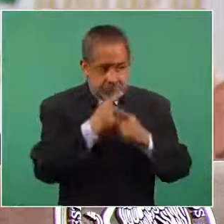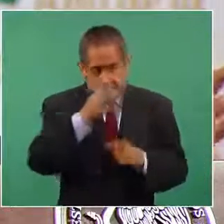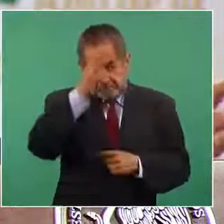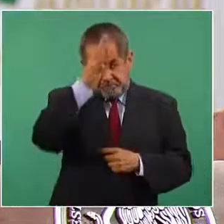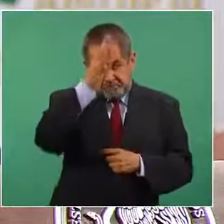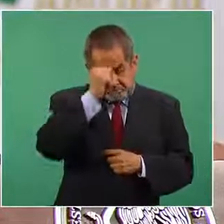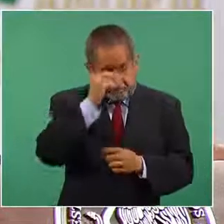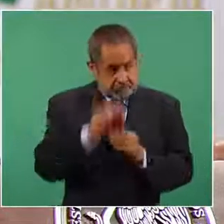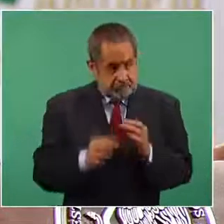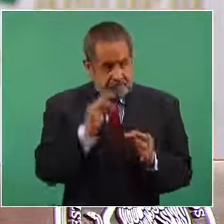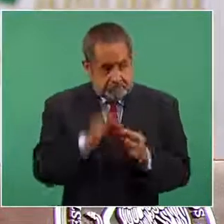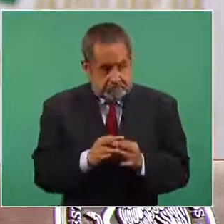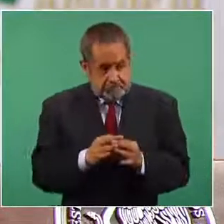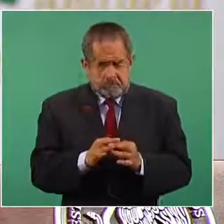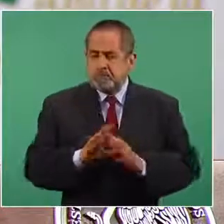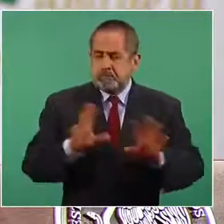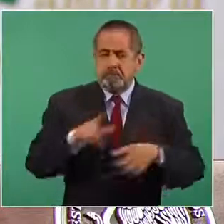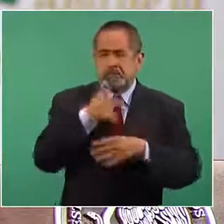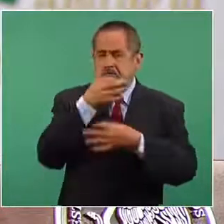países